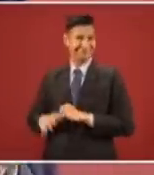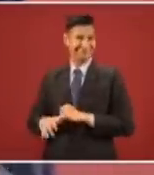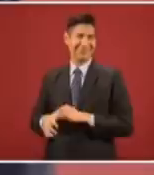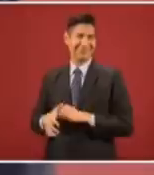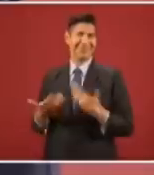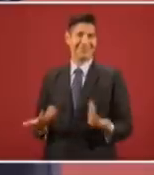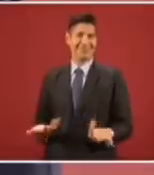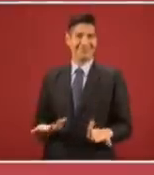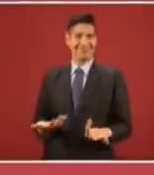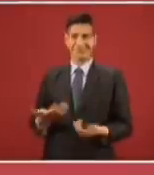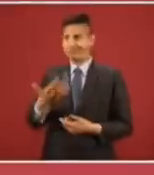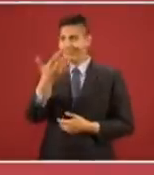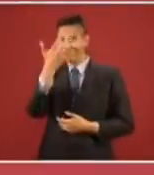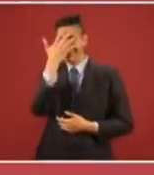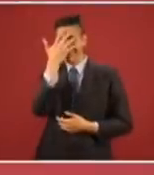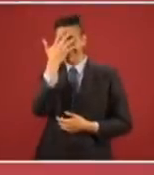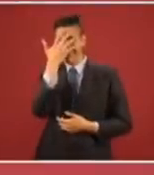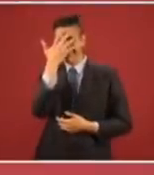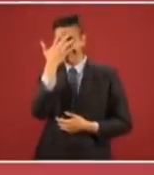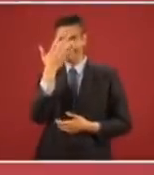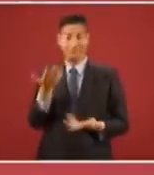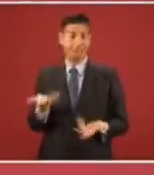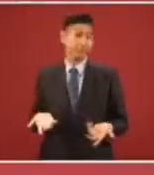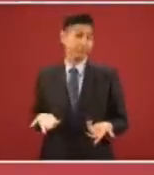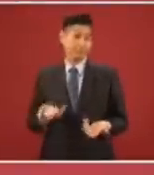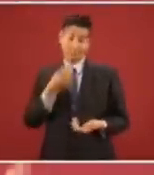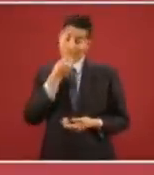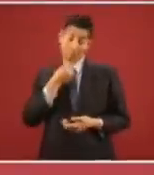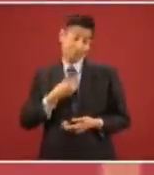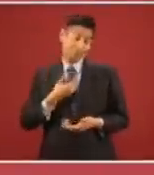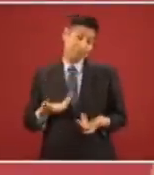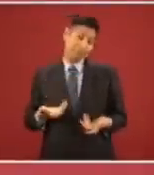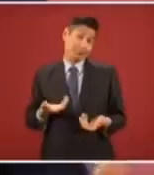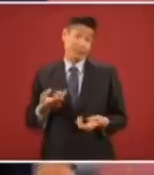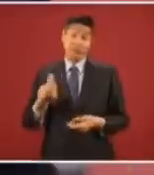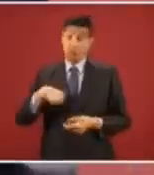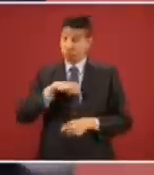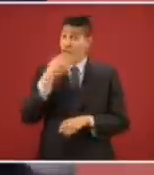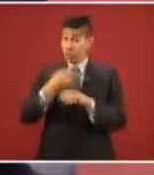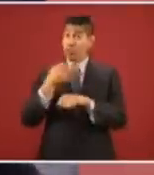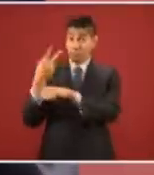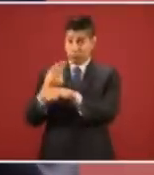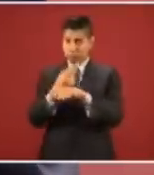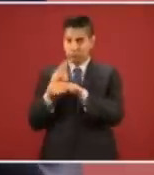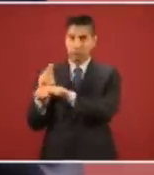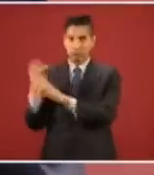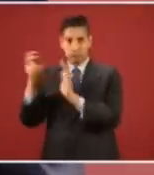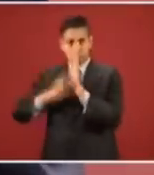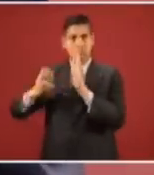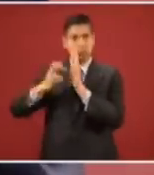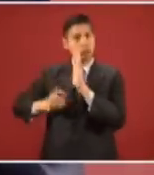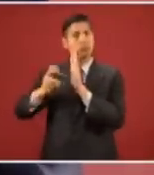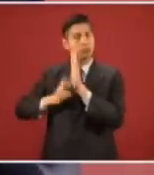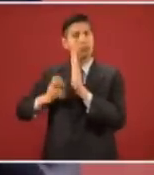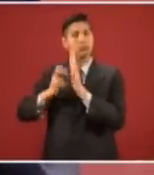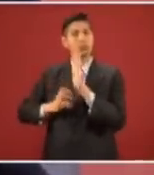vergüenza esto. Sí. Pero eso es lo que estamos ahora enfrentando, que